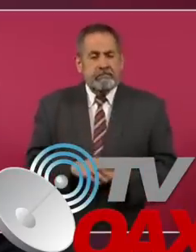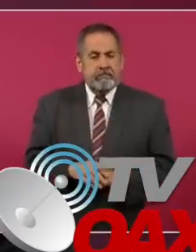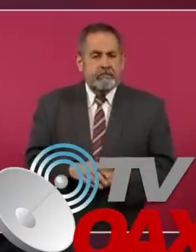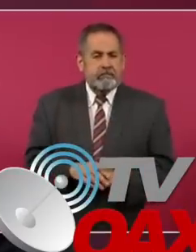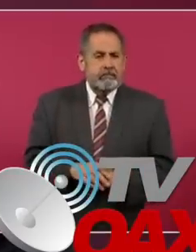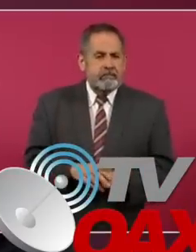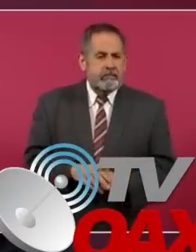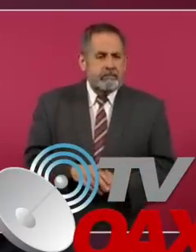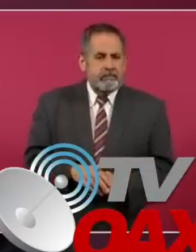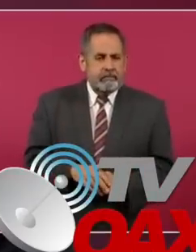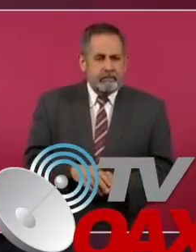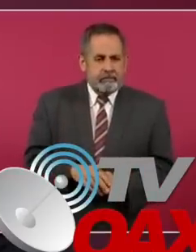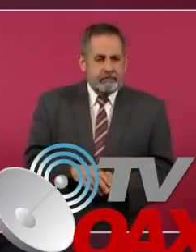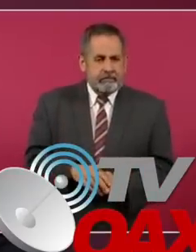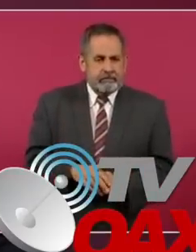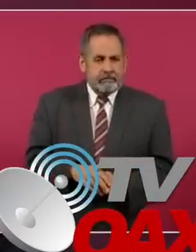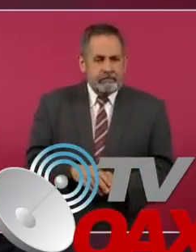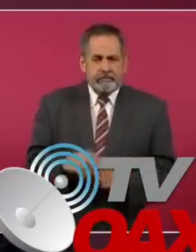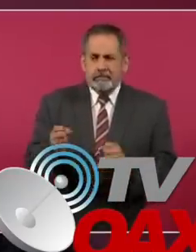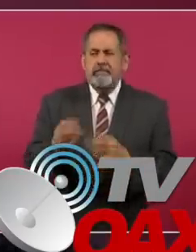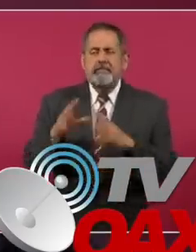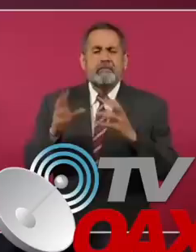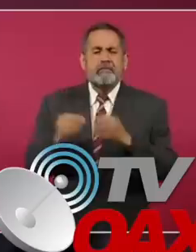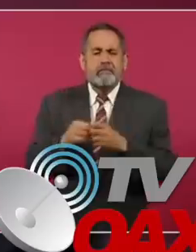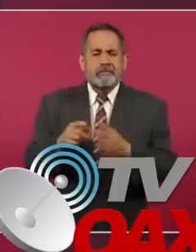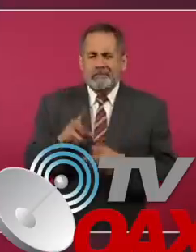¿Cuánto son